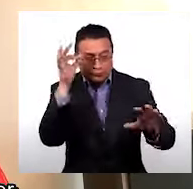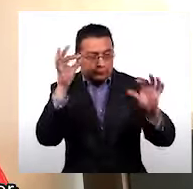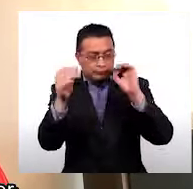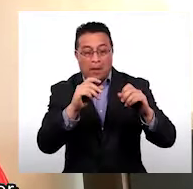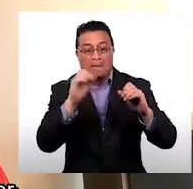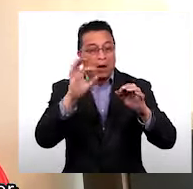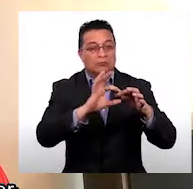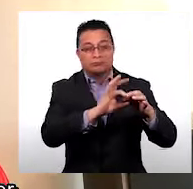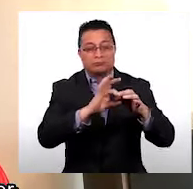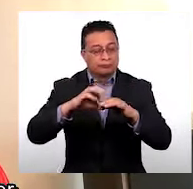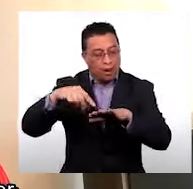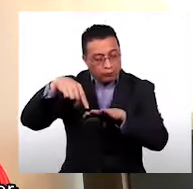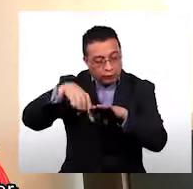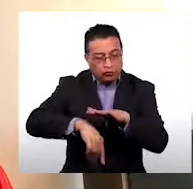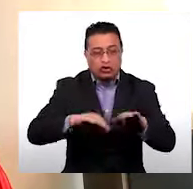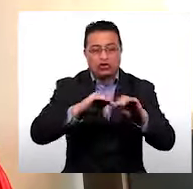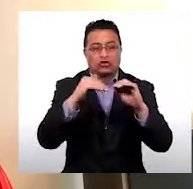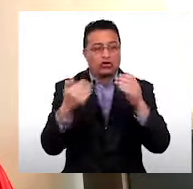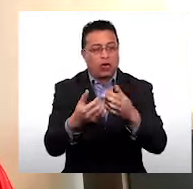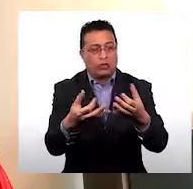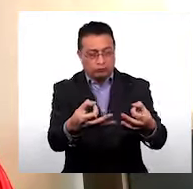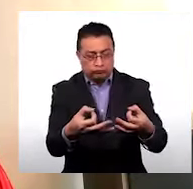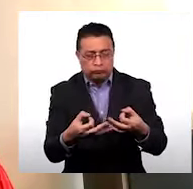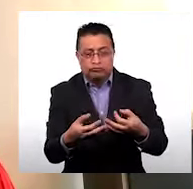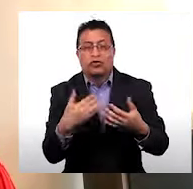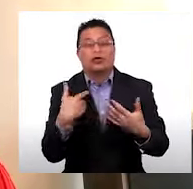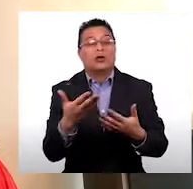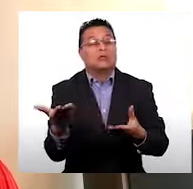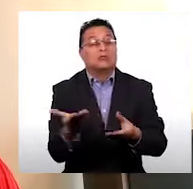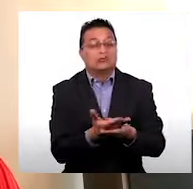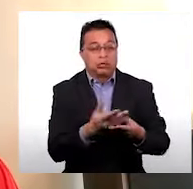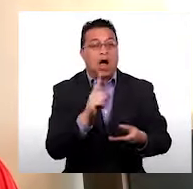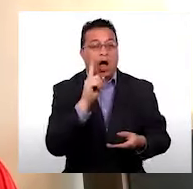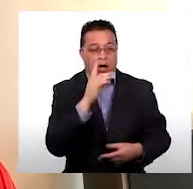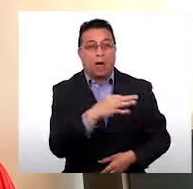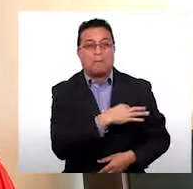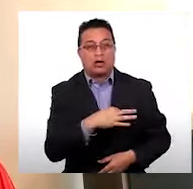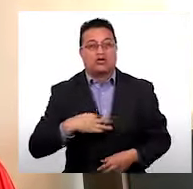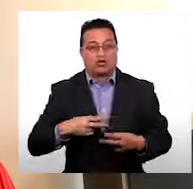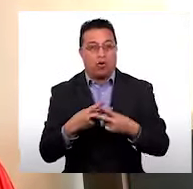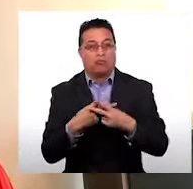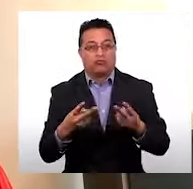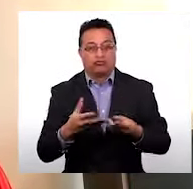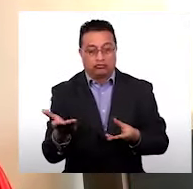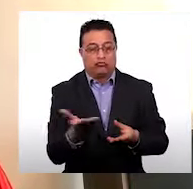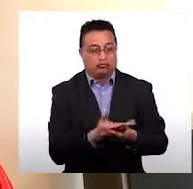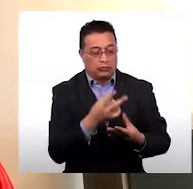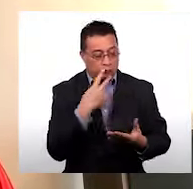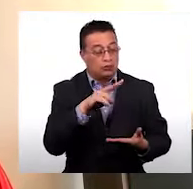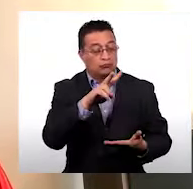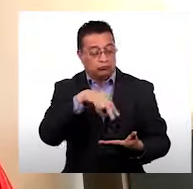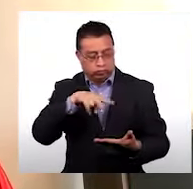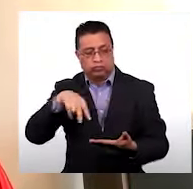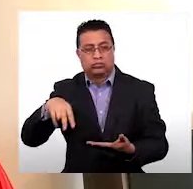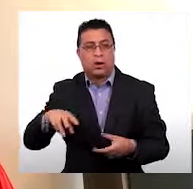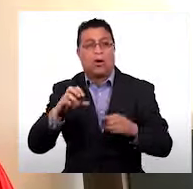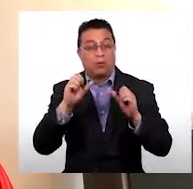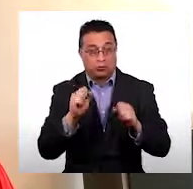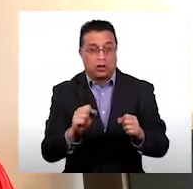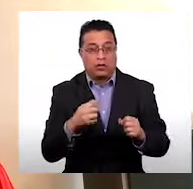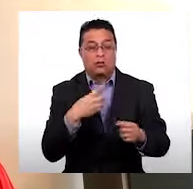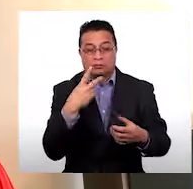poder conocer de manera profunda todos los antecedentes del caso que ya existen y obran en poder del Ministerio Público para